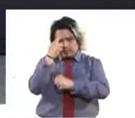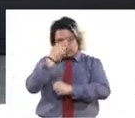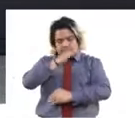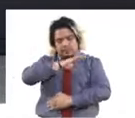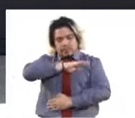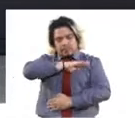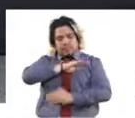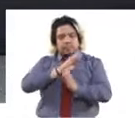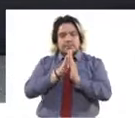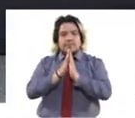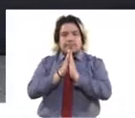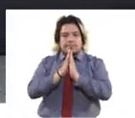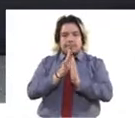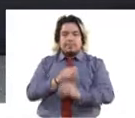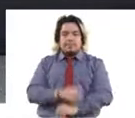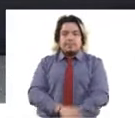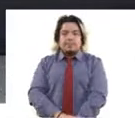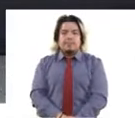saludamos.